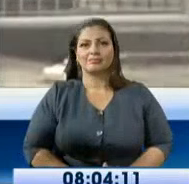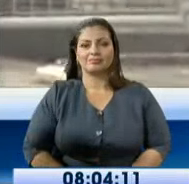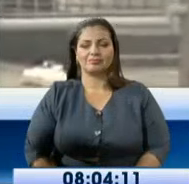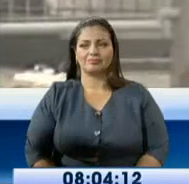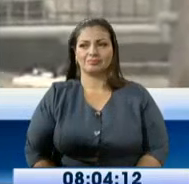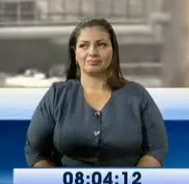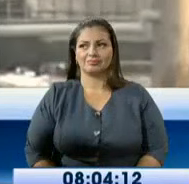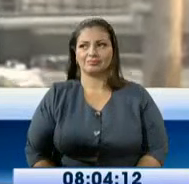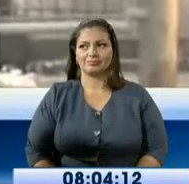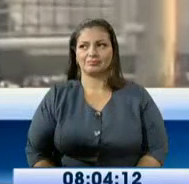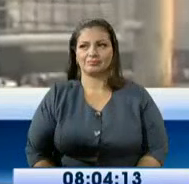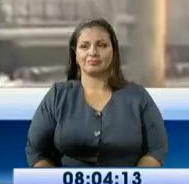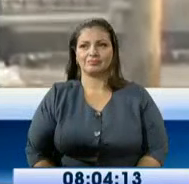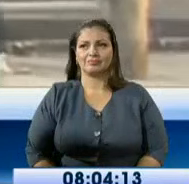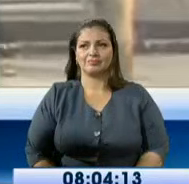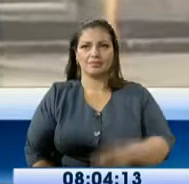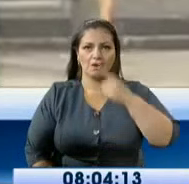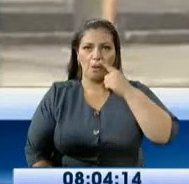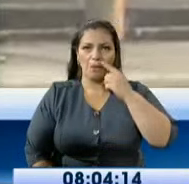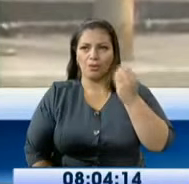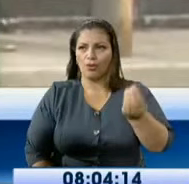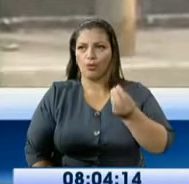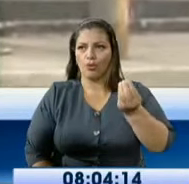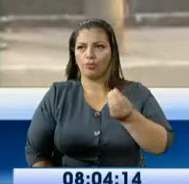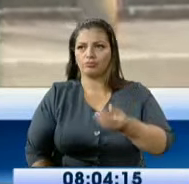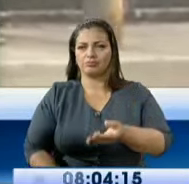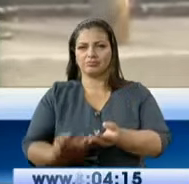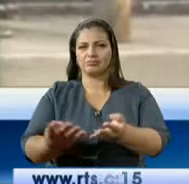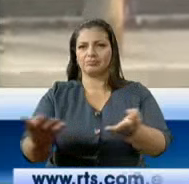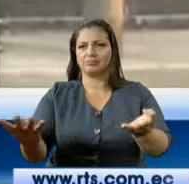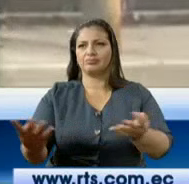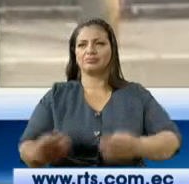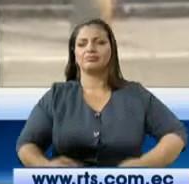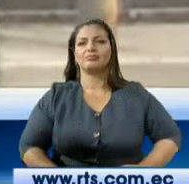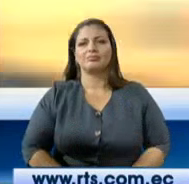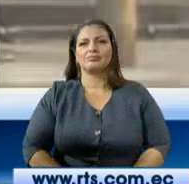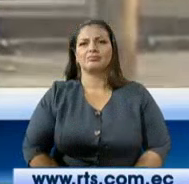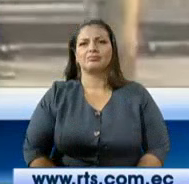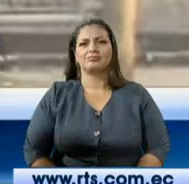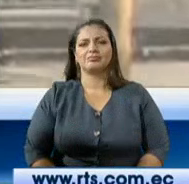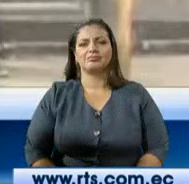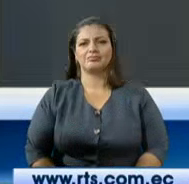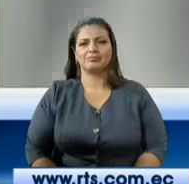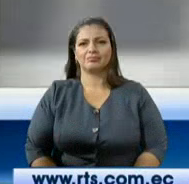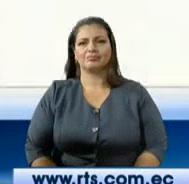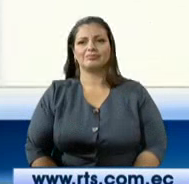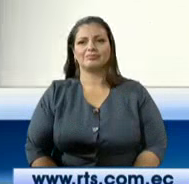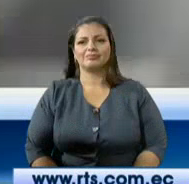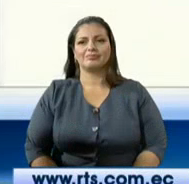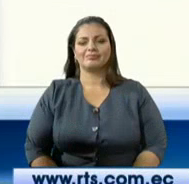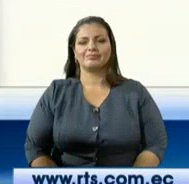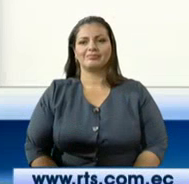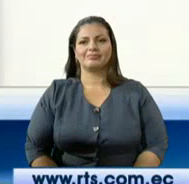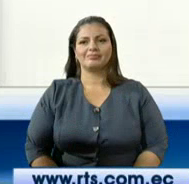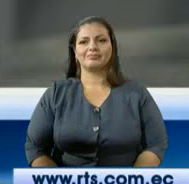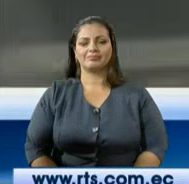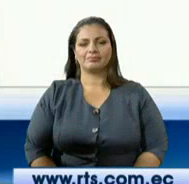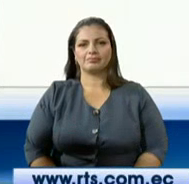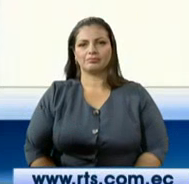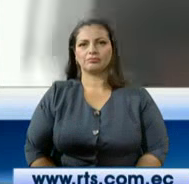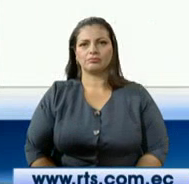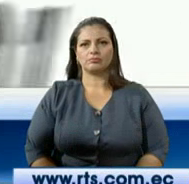muro. Realmente aquí ya las personas, lo que está pasando en este momento, en este punto, estamos a